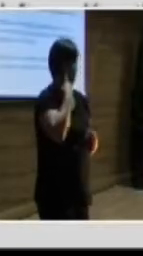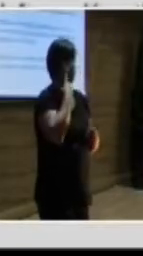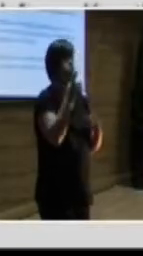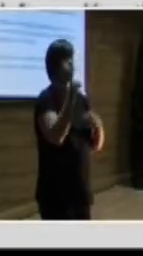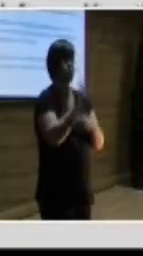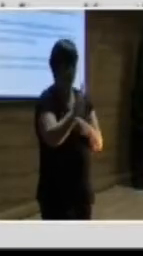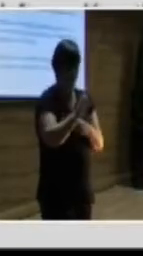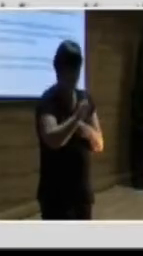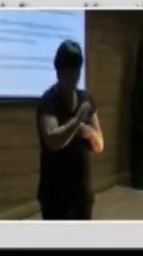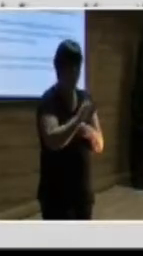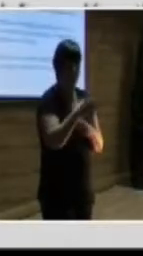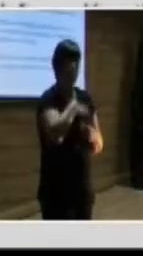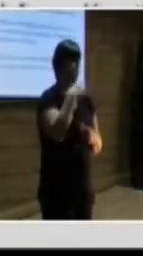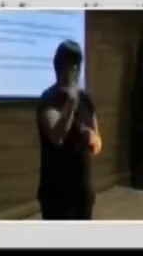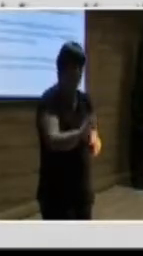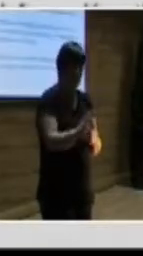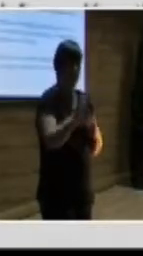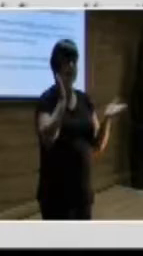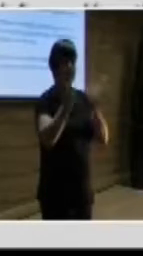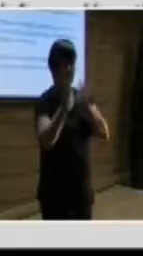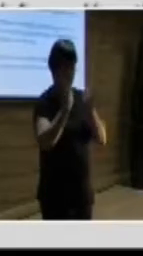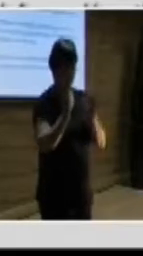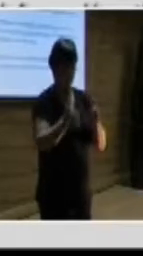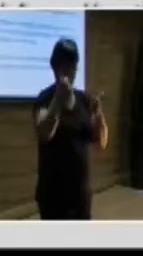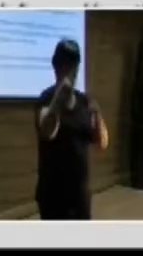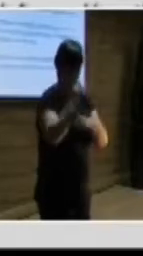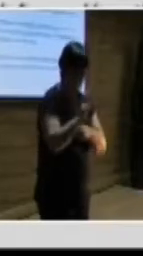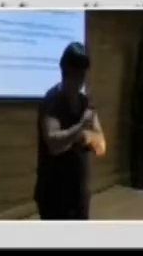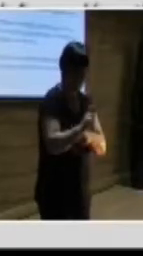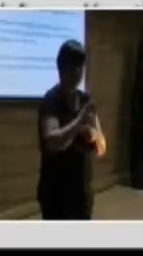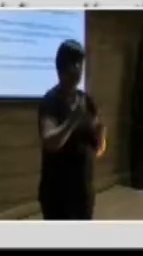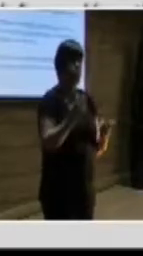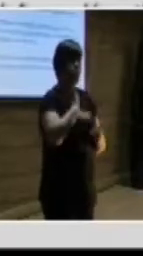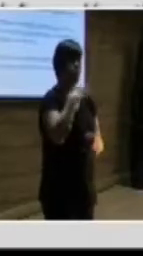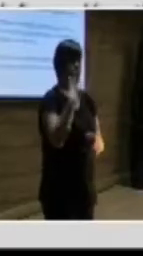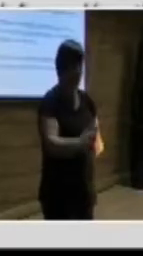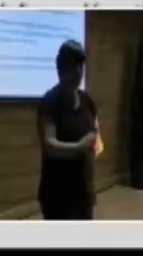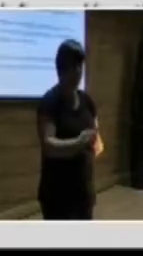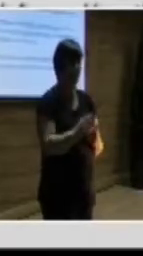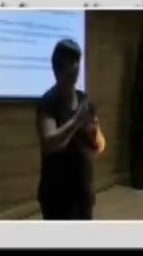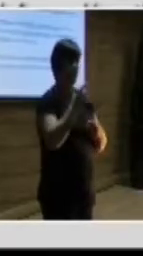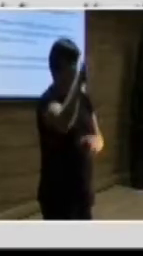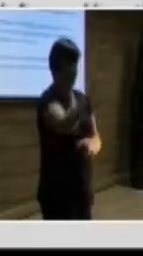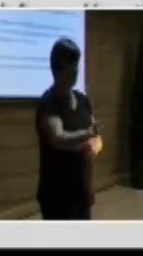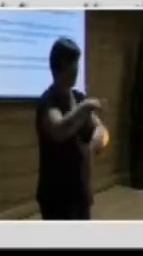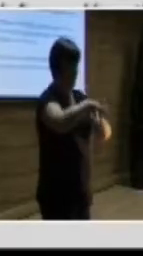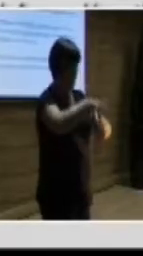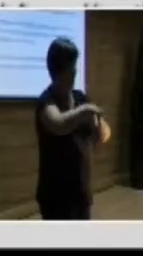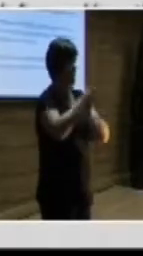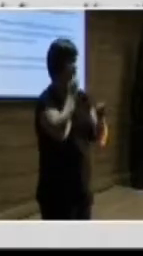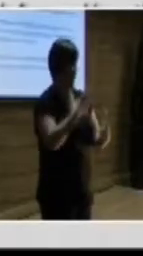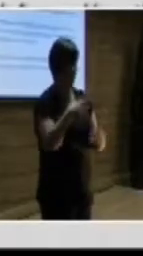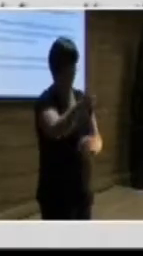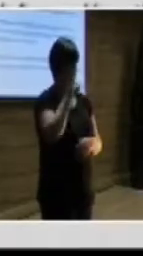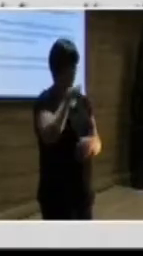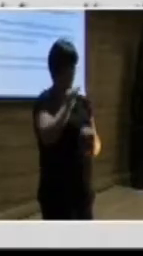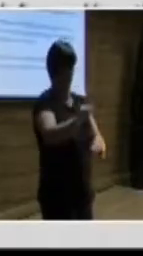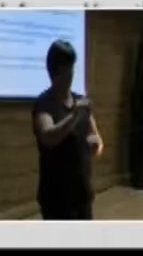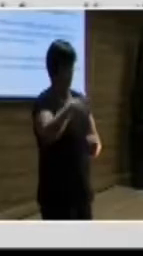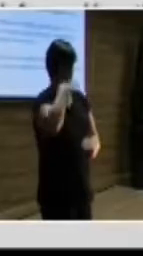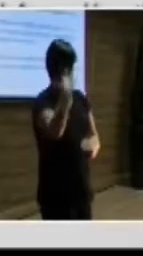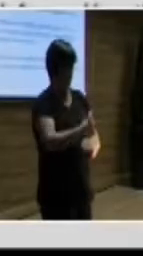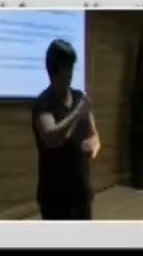traducirá en un tratamiento más precoz, se traducirá en que el enfermo pueda tomar sus decisiones, se traducirá en que